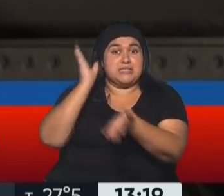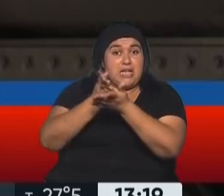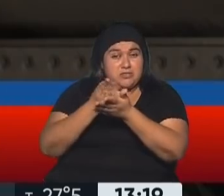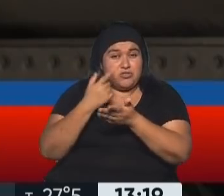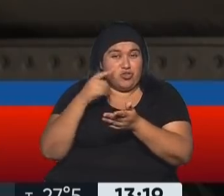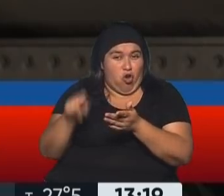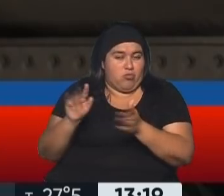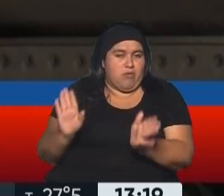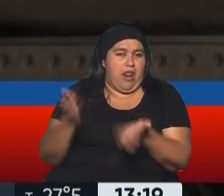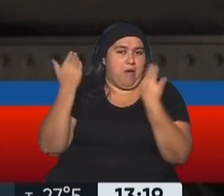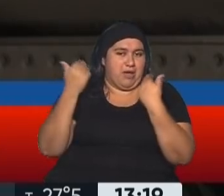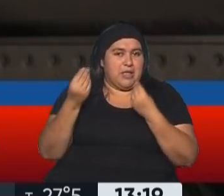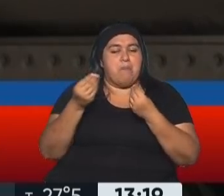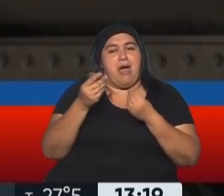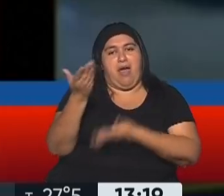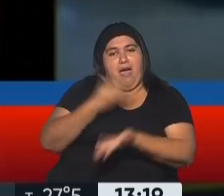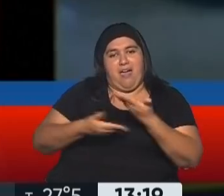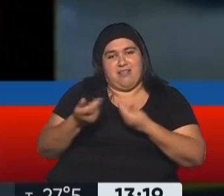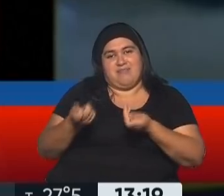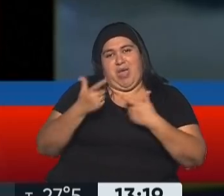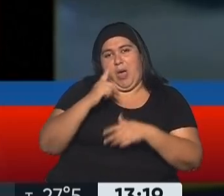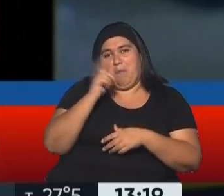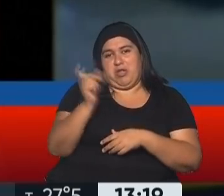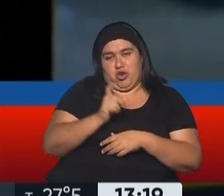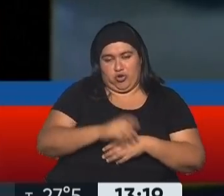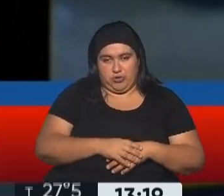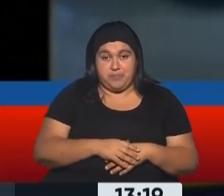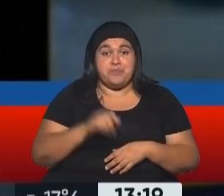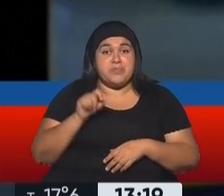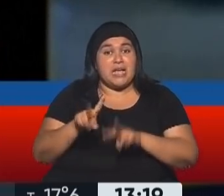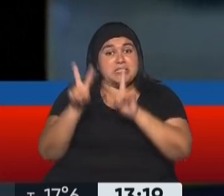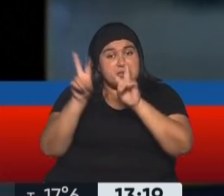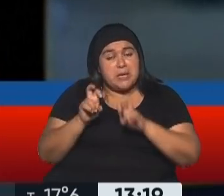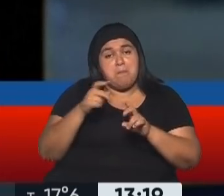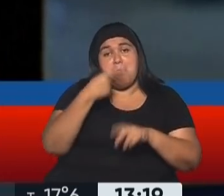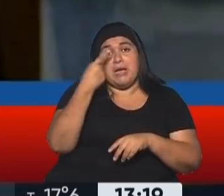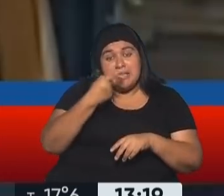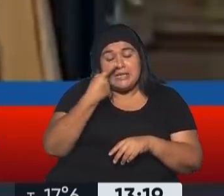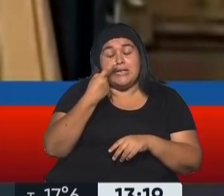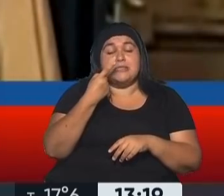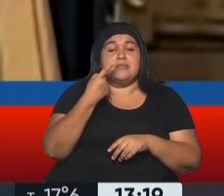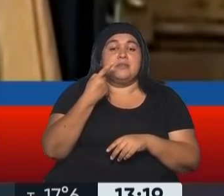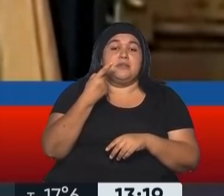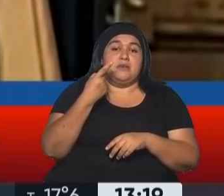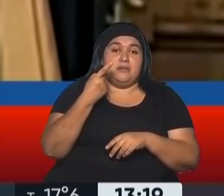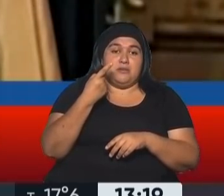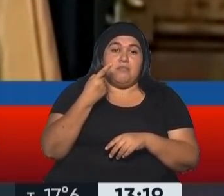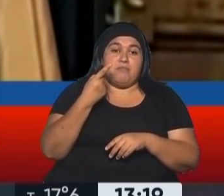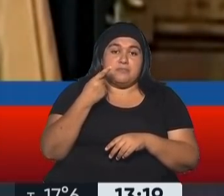país caribeño a cambio de petróleo. Tema de interés